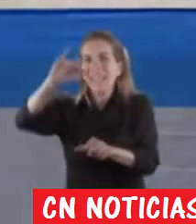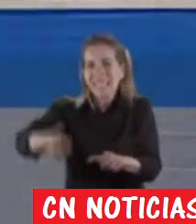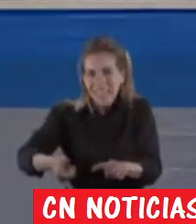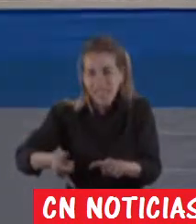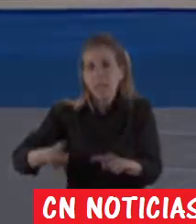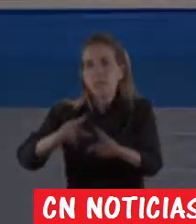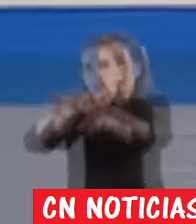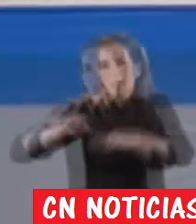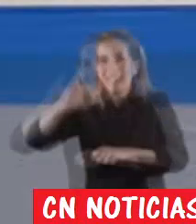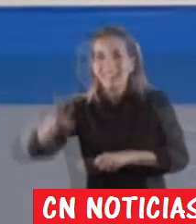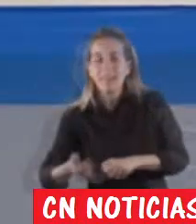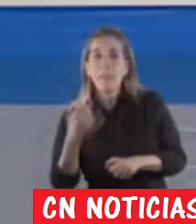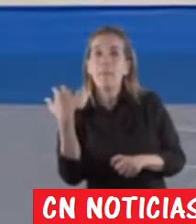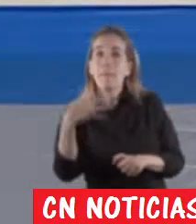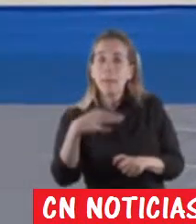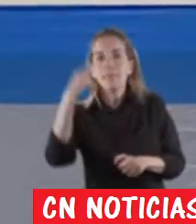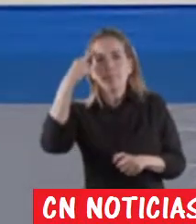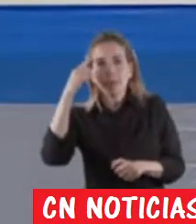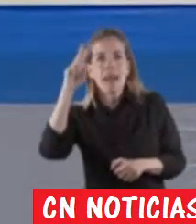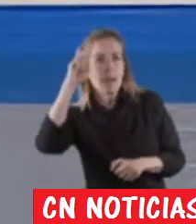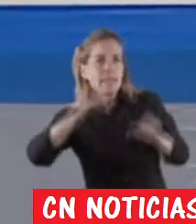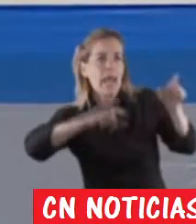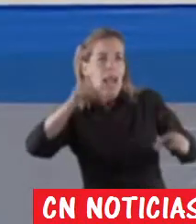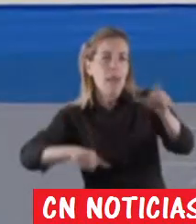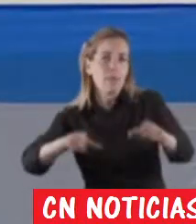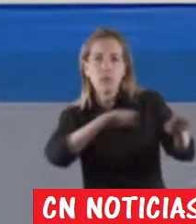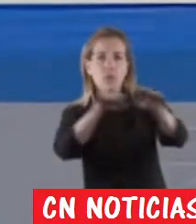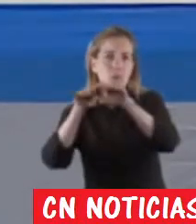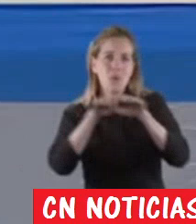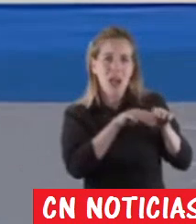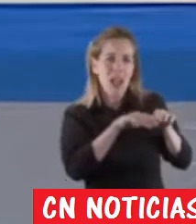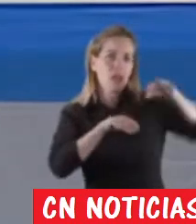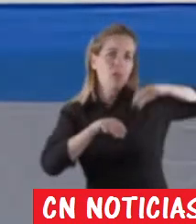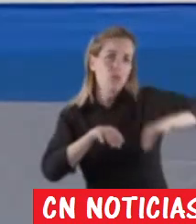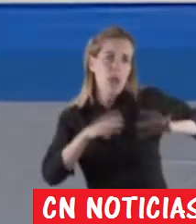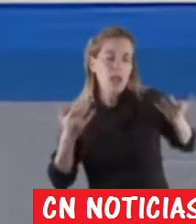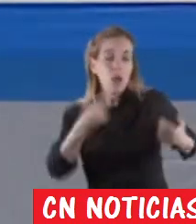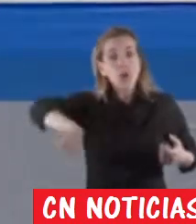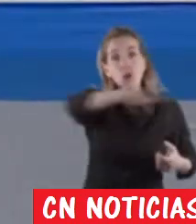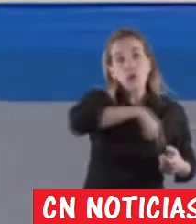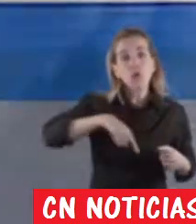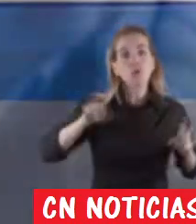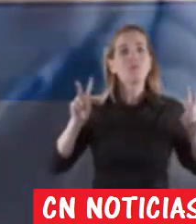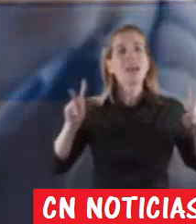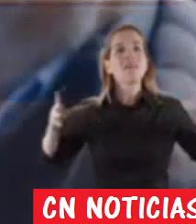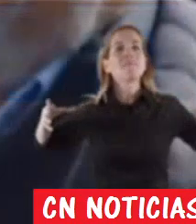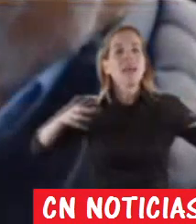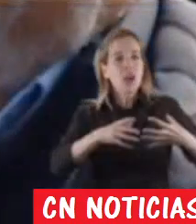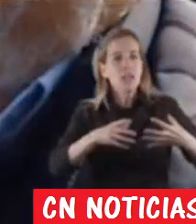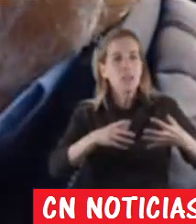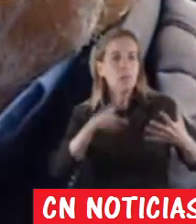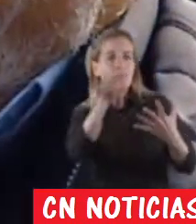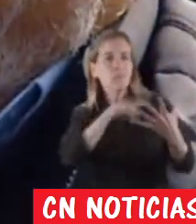justo. Y estamos queriendo que dejen también ganar a los otros. Los que somos peronistas y leímos la